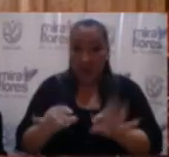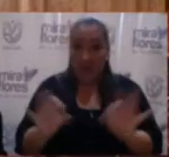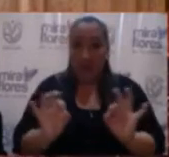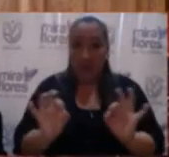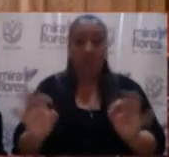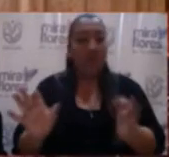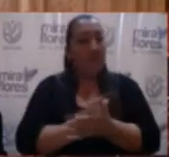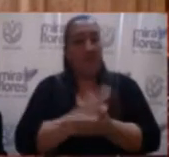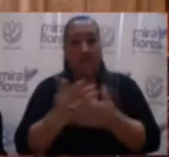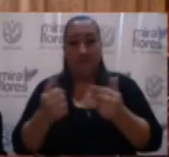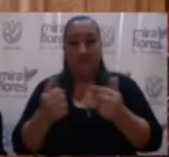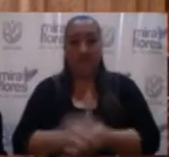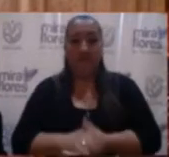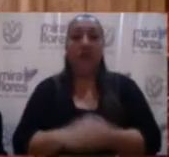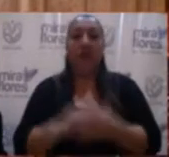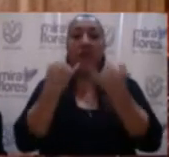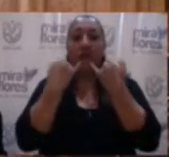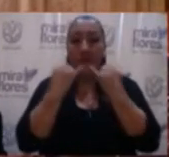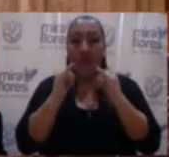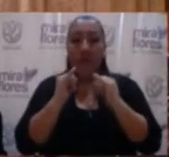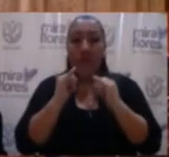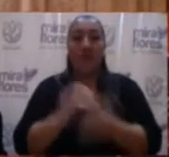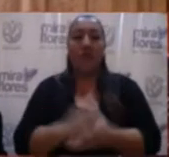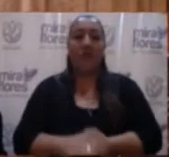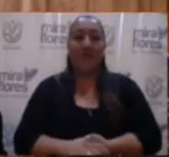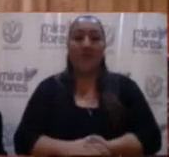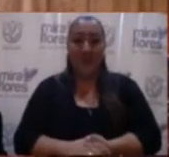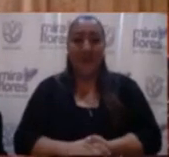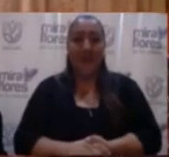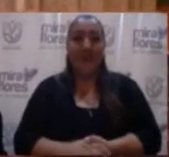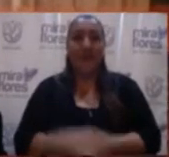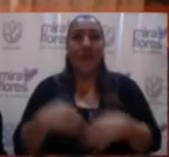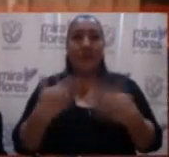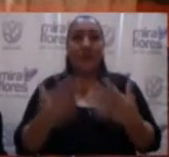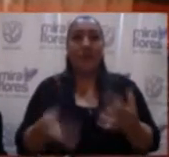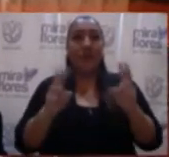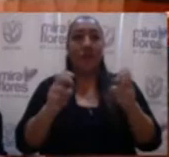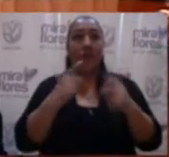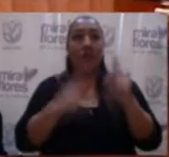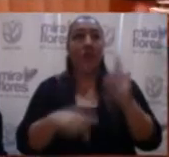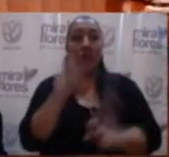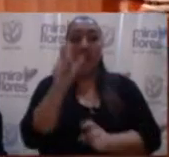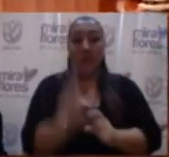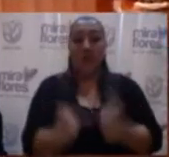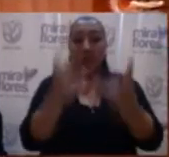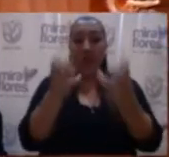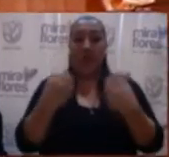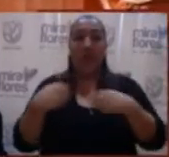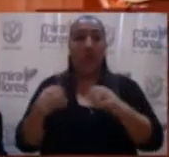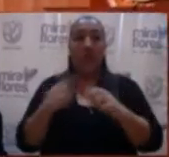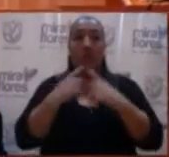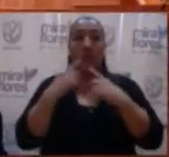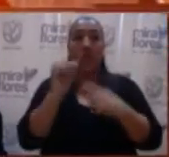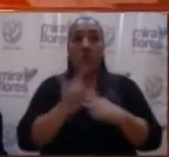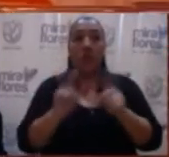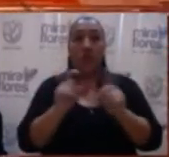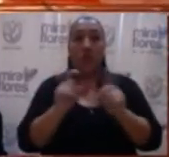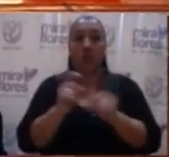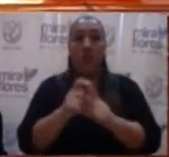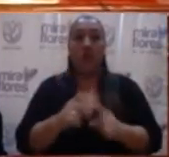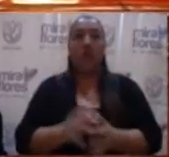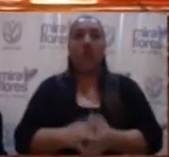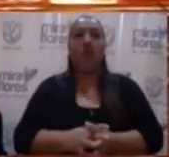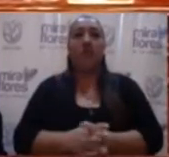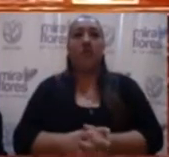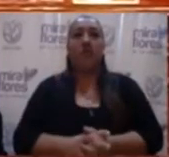Ninguno. Tampoco. Informes, sección informes. Vamos a dar paso a la sección informes. Leamos el uso de la palabra al señor teniente